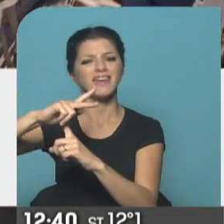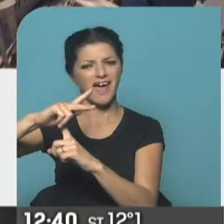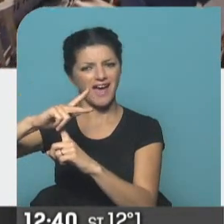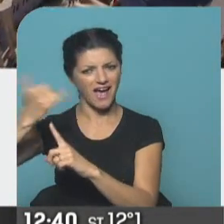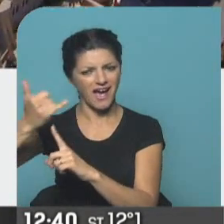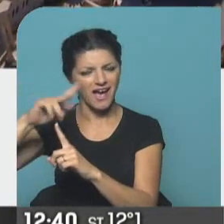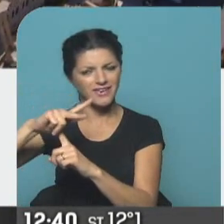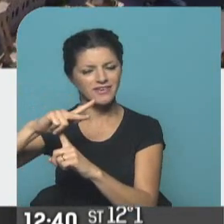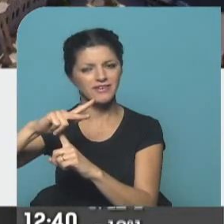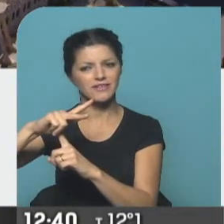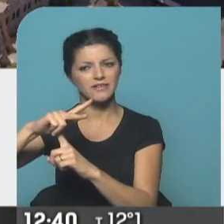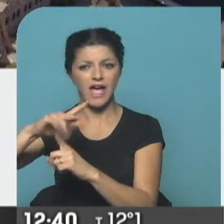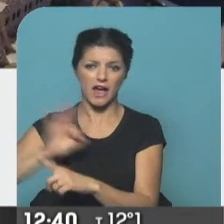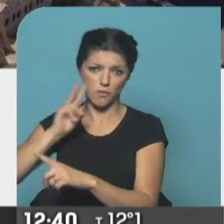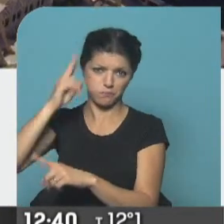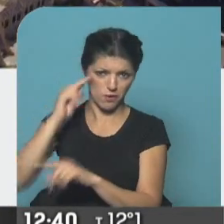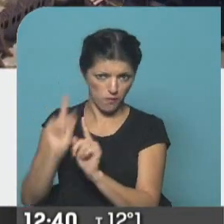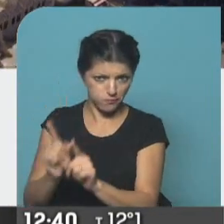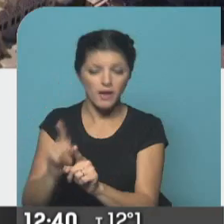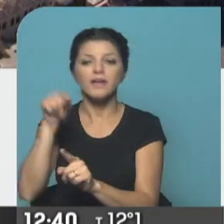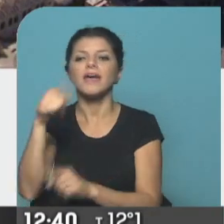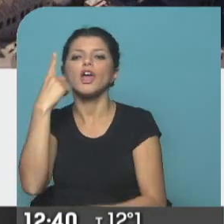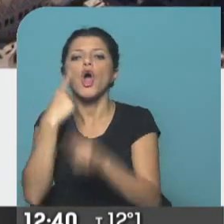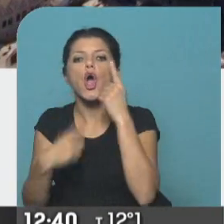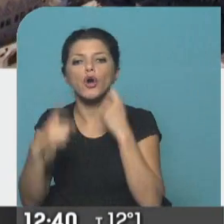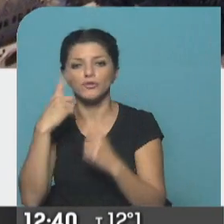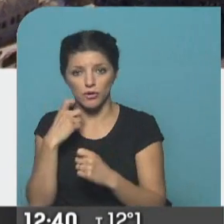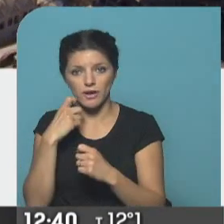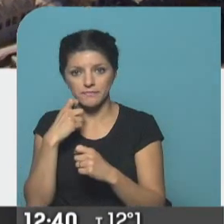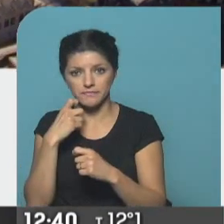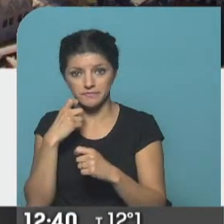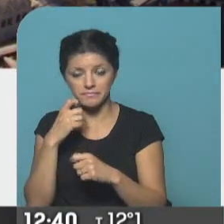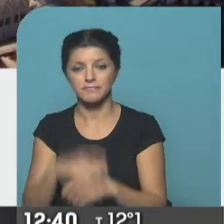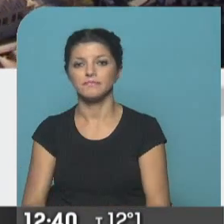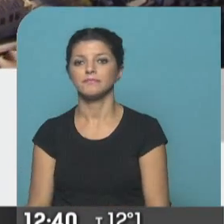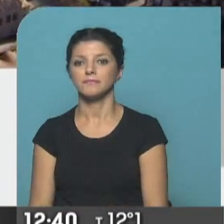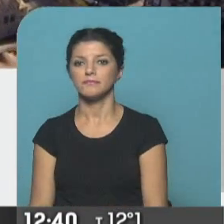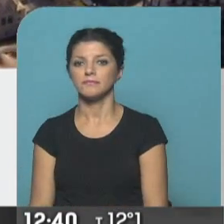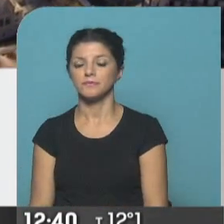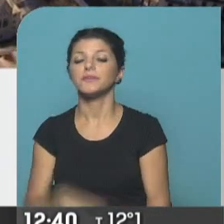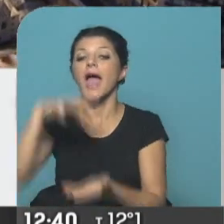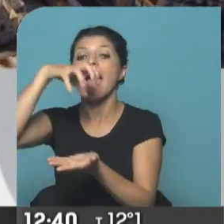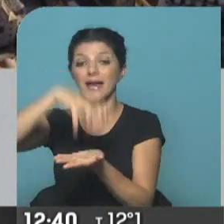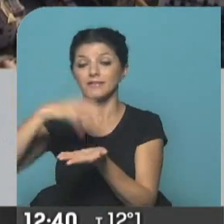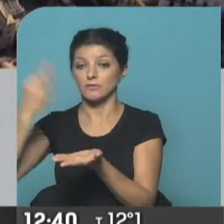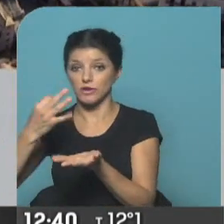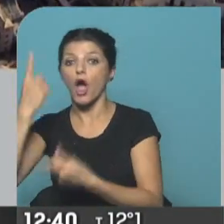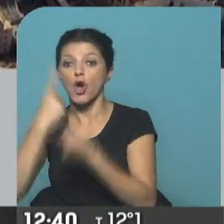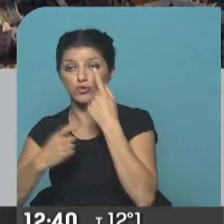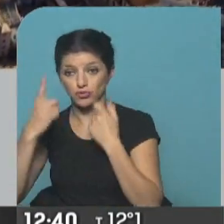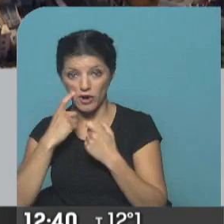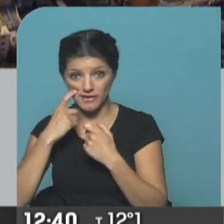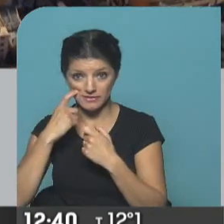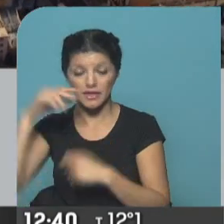cual, instalada en 2009, con la cual se controla el Mediterráneo. Es decir, las agencias de seguridad controlan el